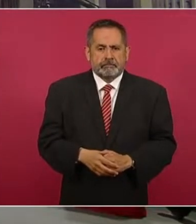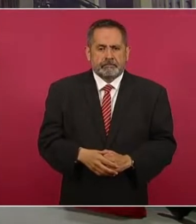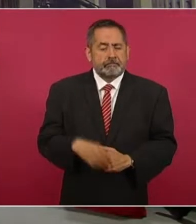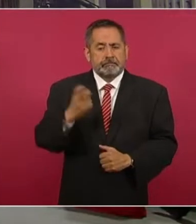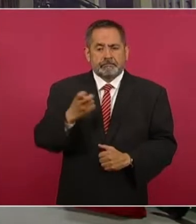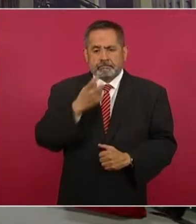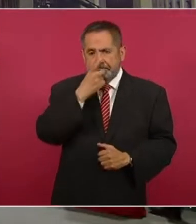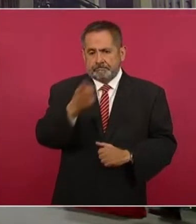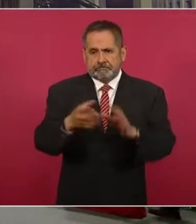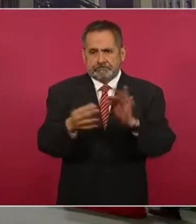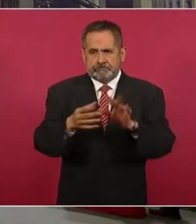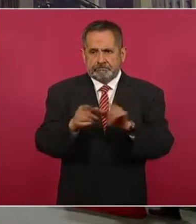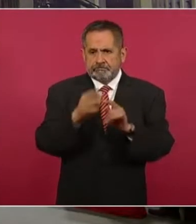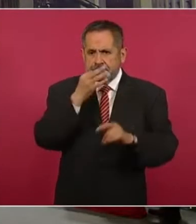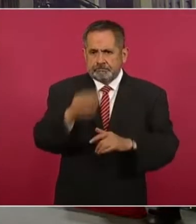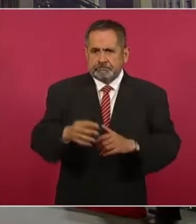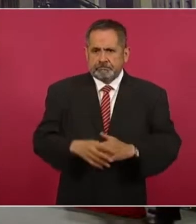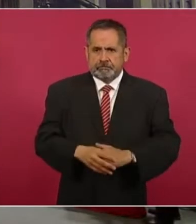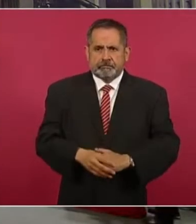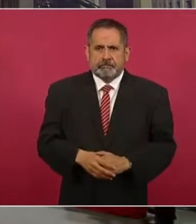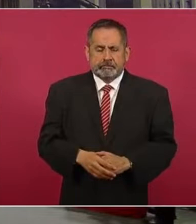Eso es lo que te puedo contestar.